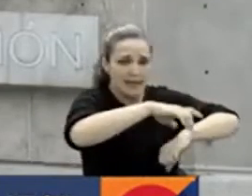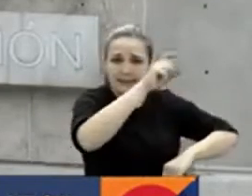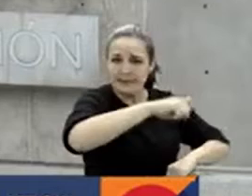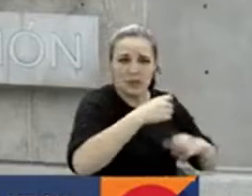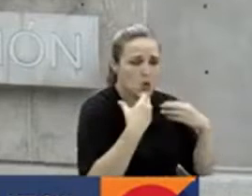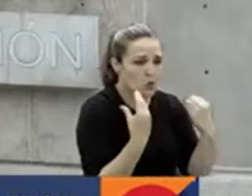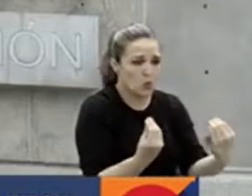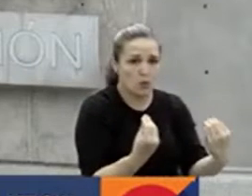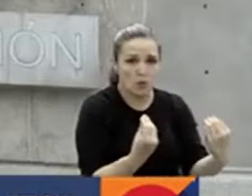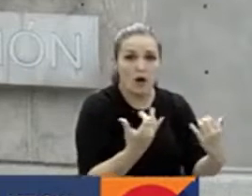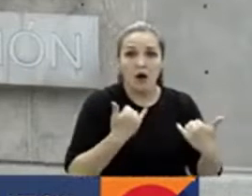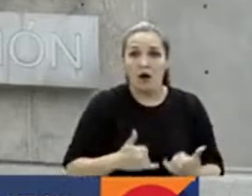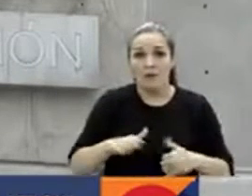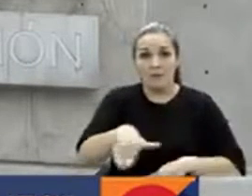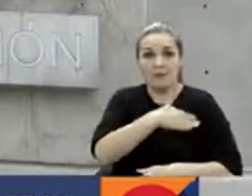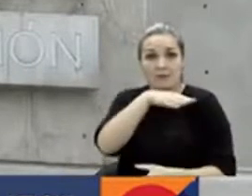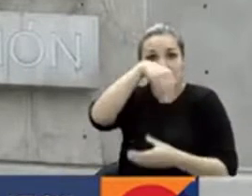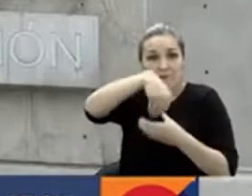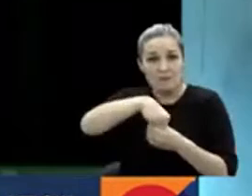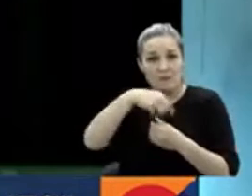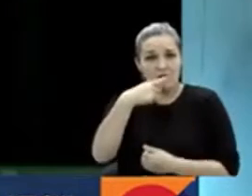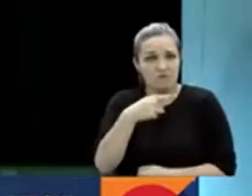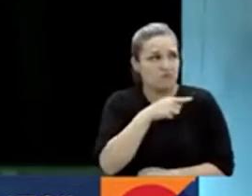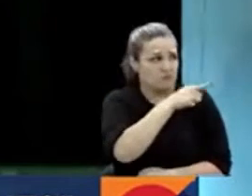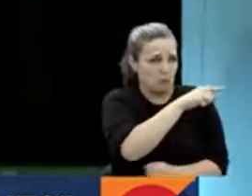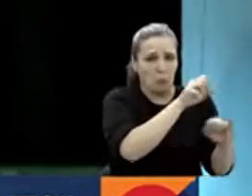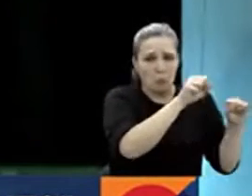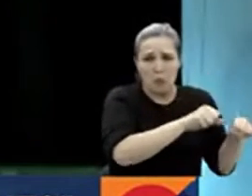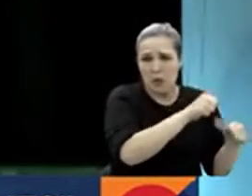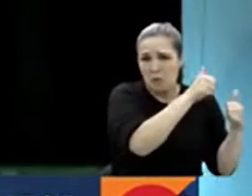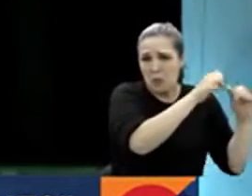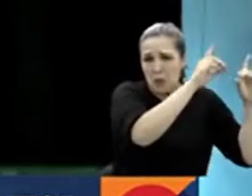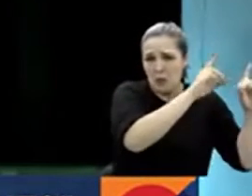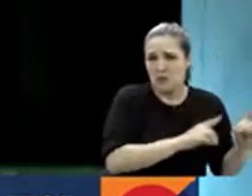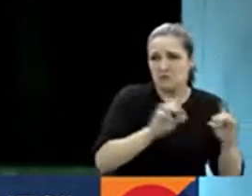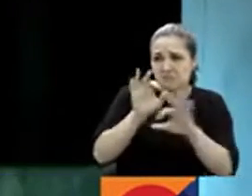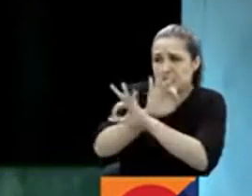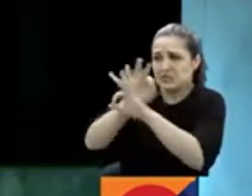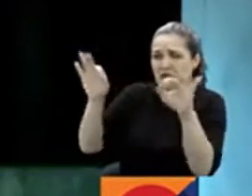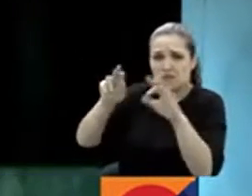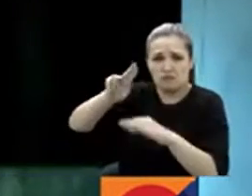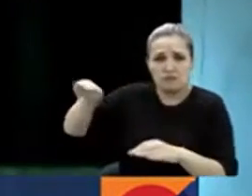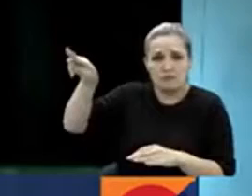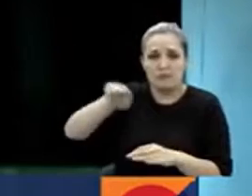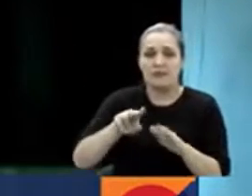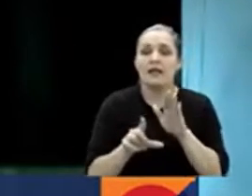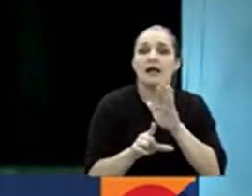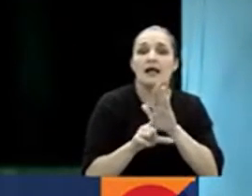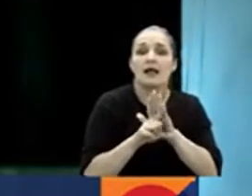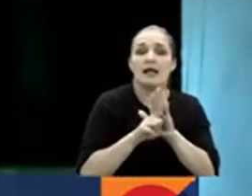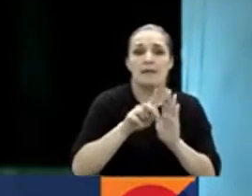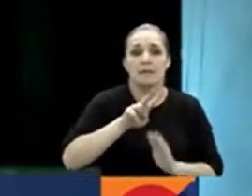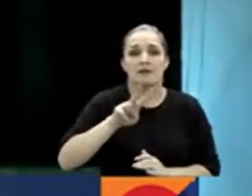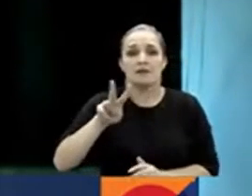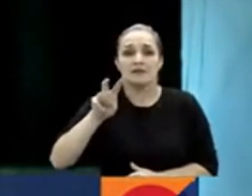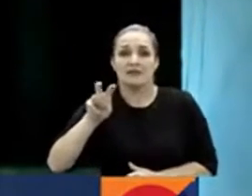este tipo de acciones legales. Esas competencias están claramente definidas en la Ley 2272. Hemos hecho